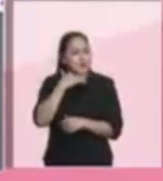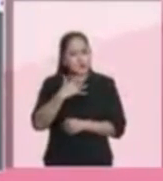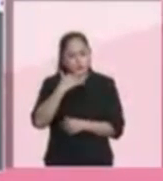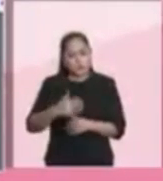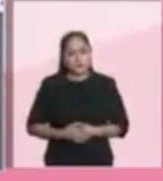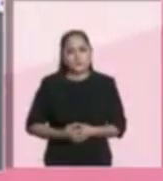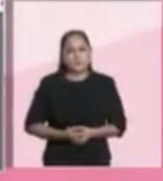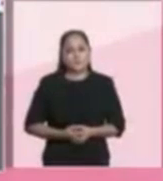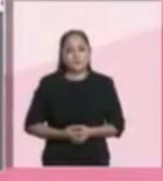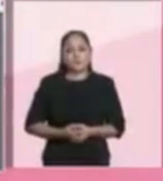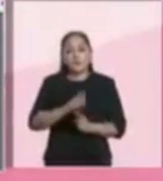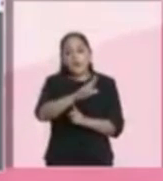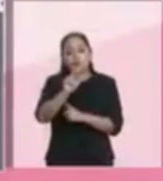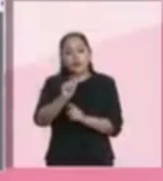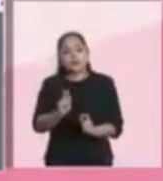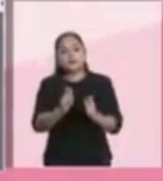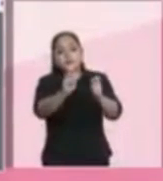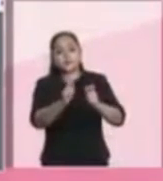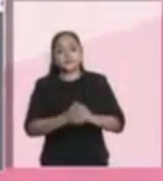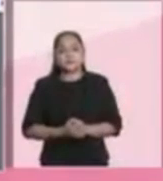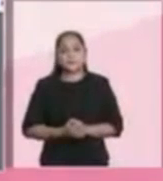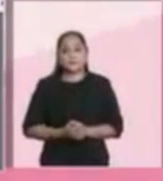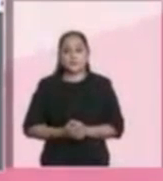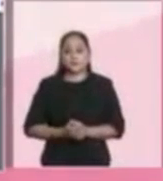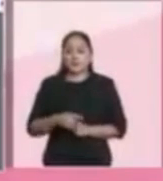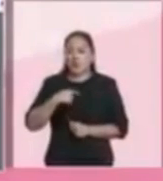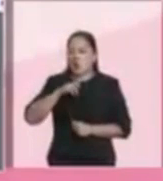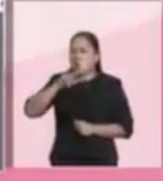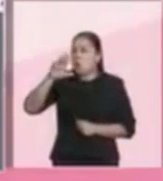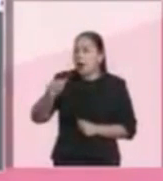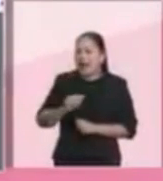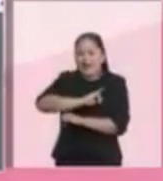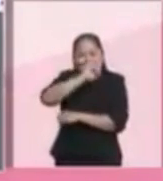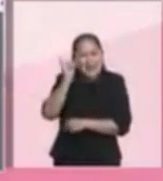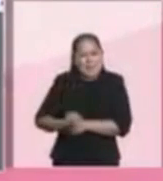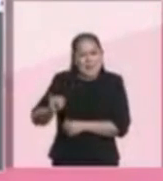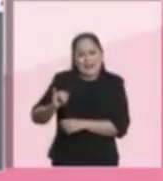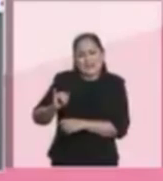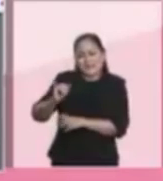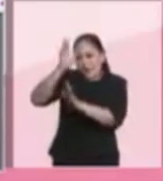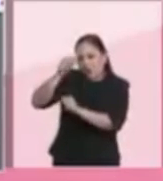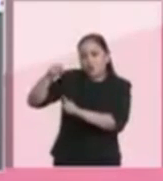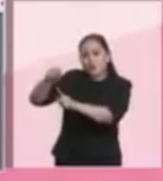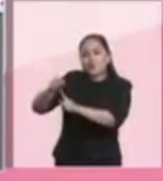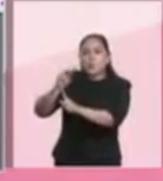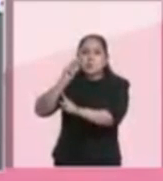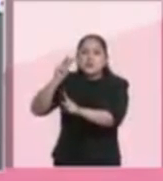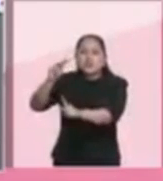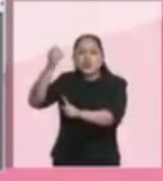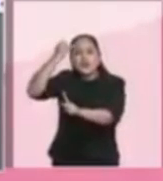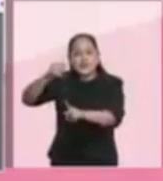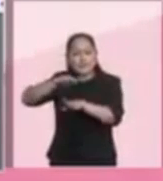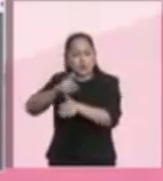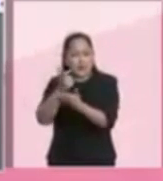Anaya. Yo nunca he coincidido con tu visión de la economía, Andrés Manuel, ni con tu